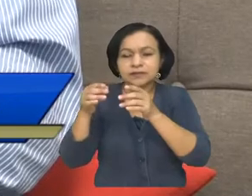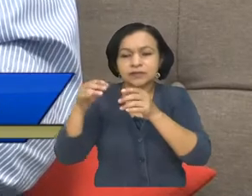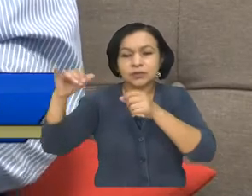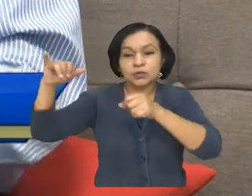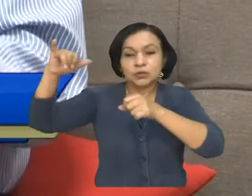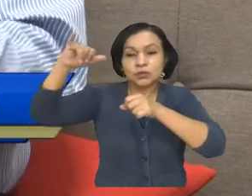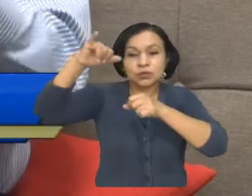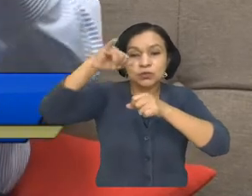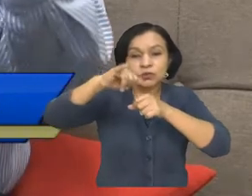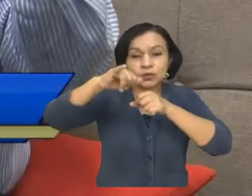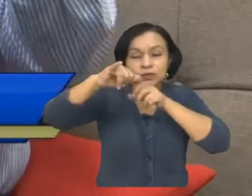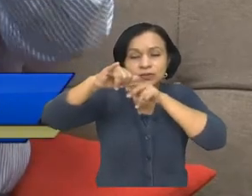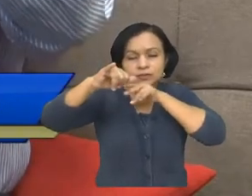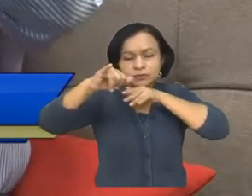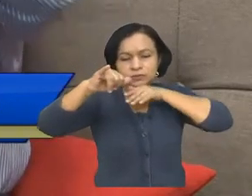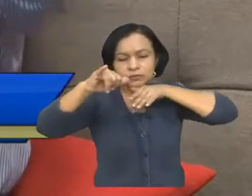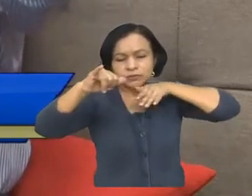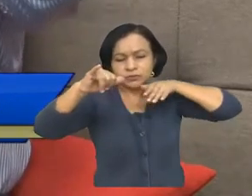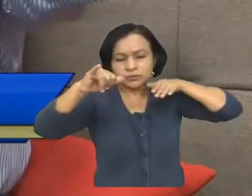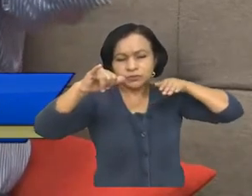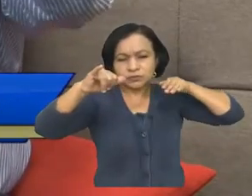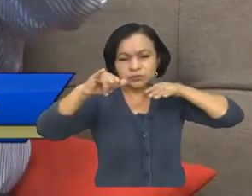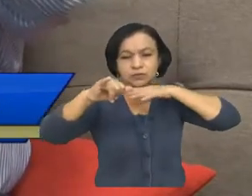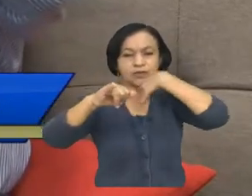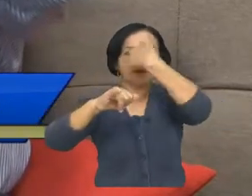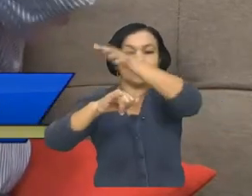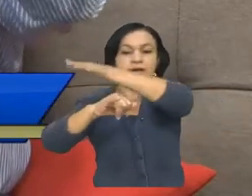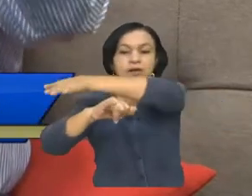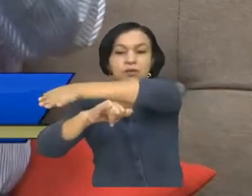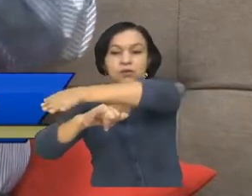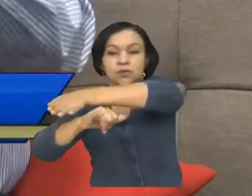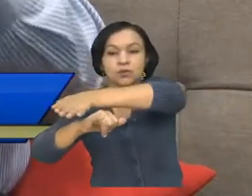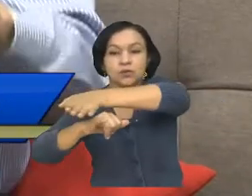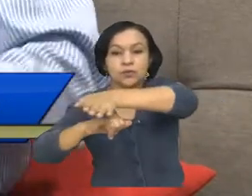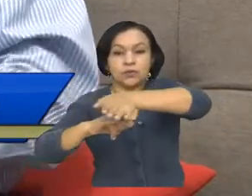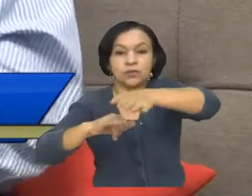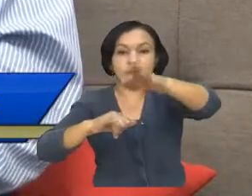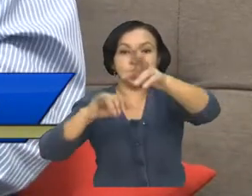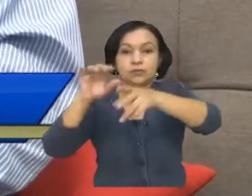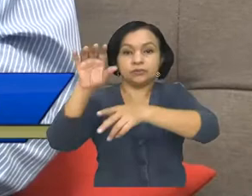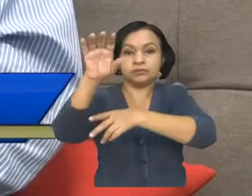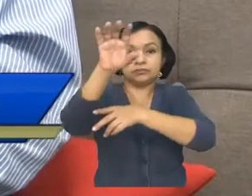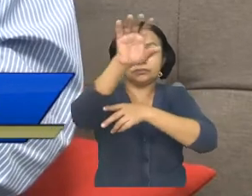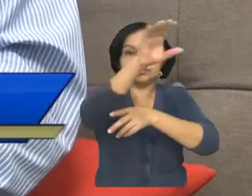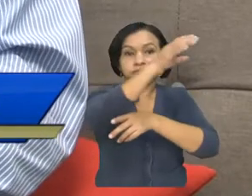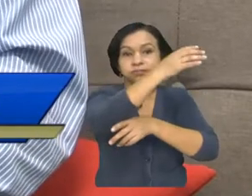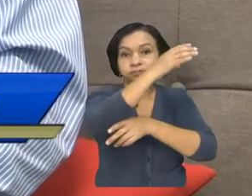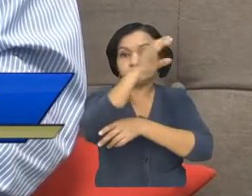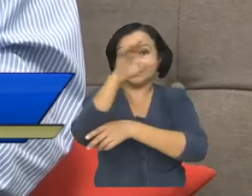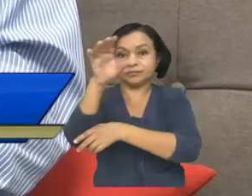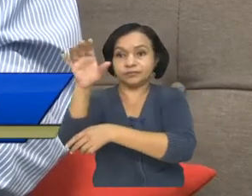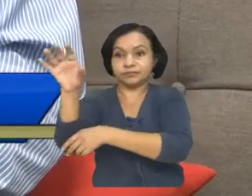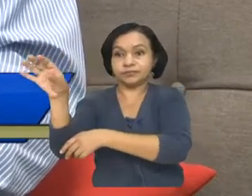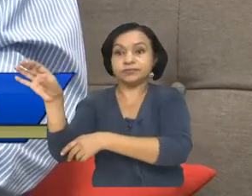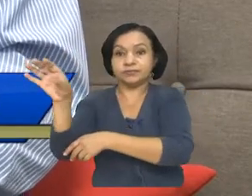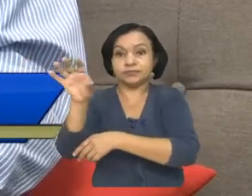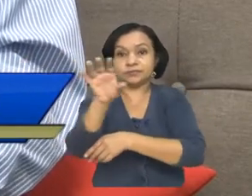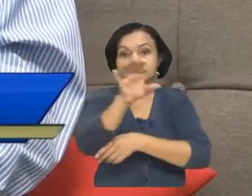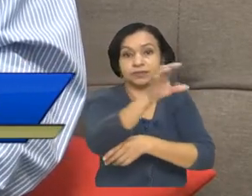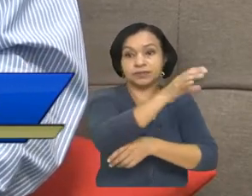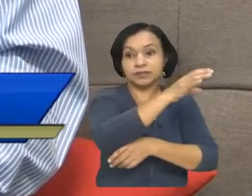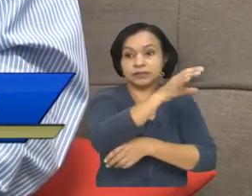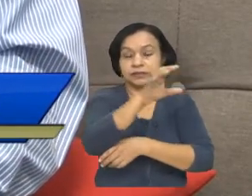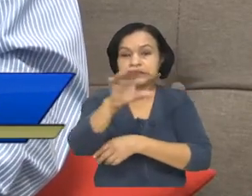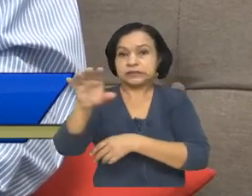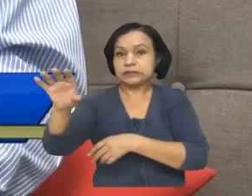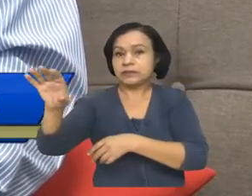aeropuerto. El aeropuerto siempre históricamente ha tenido un foco grande que gira, ¿verdad? Y entonces ahí nos